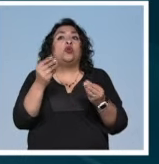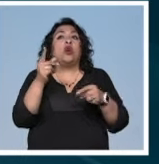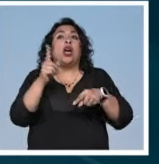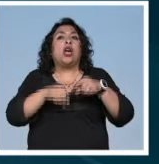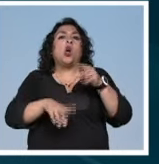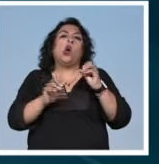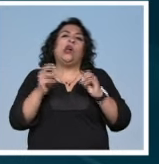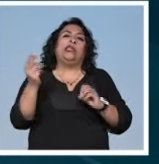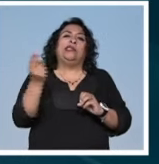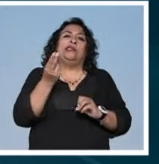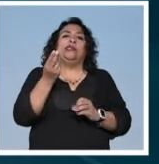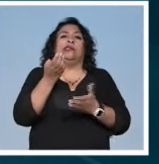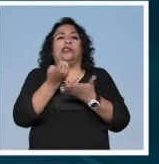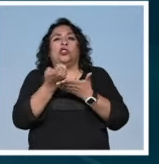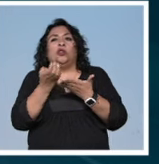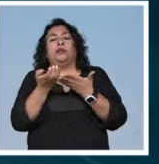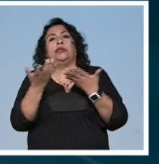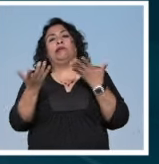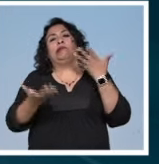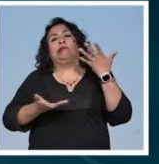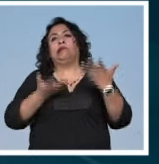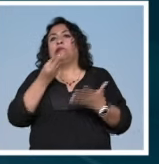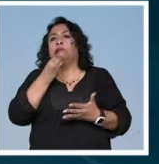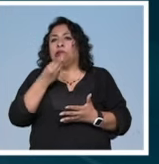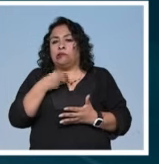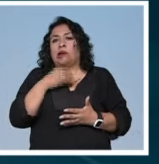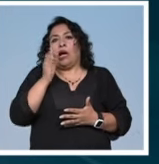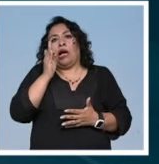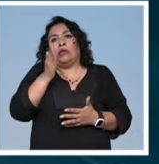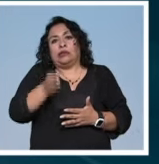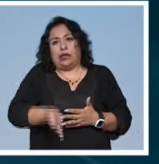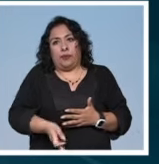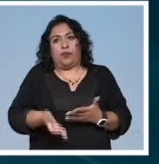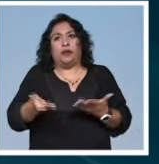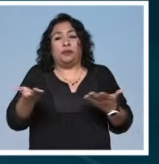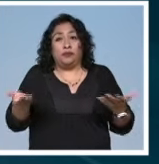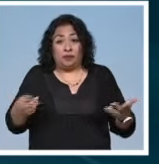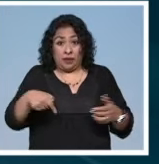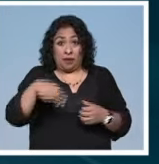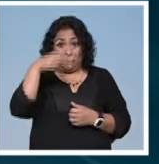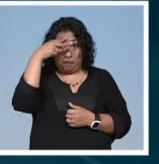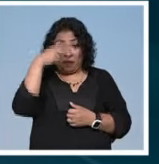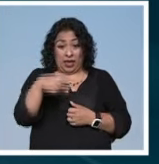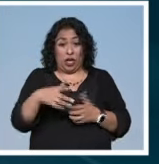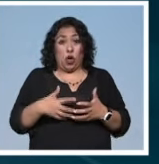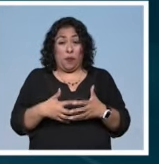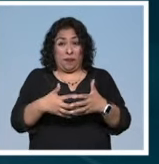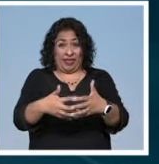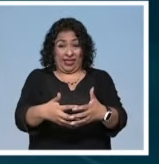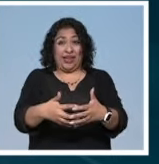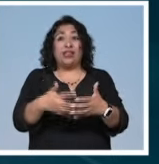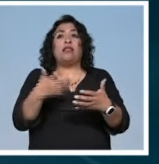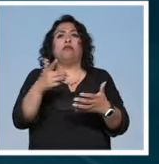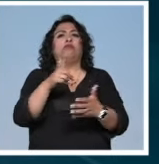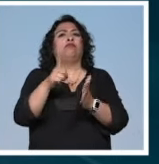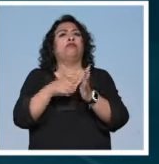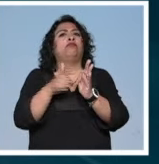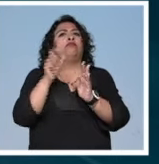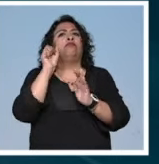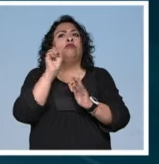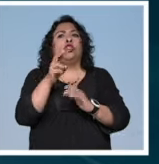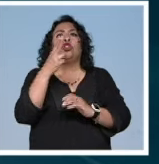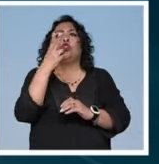la necesidad económica las orilla a aceptar este tipo de tratos. En México, la maternidad subrogada está legalizada